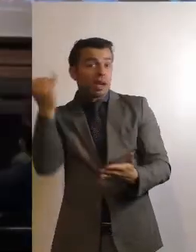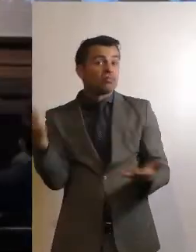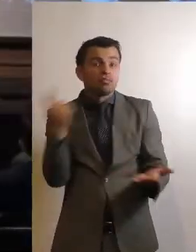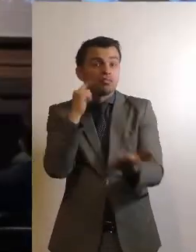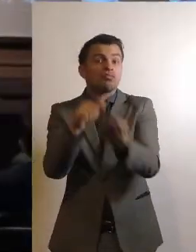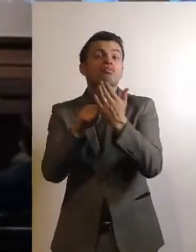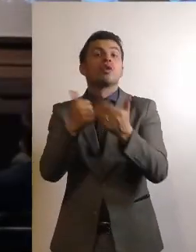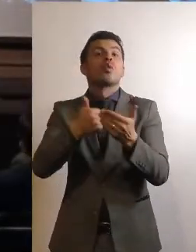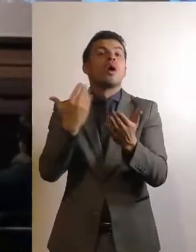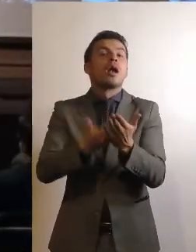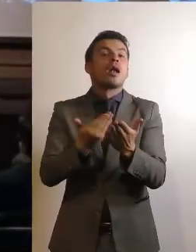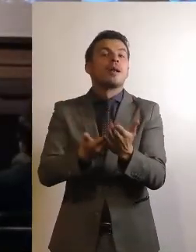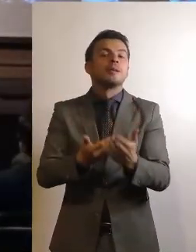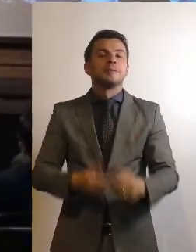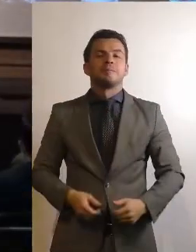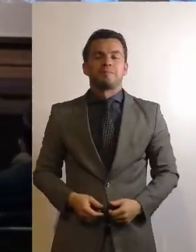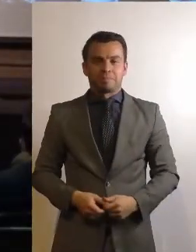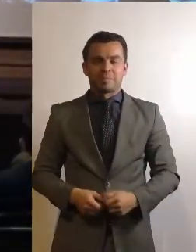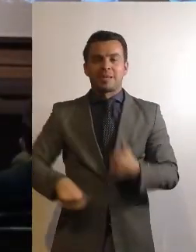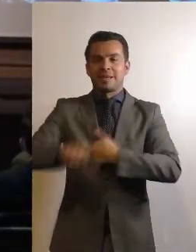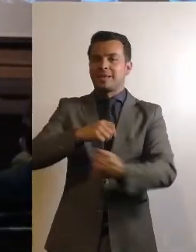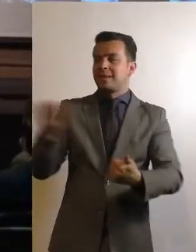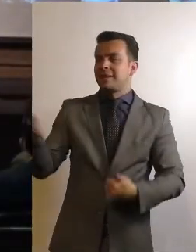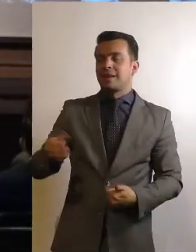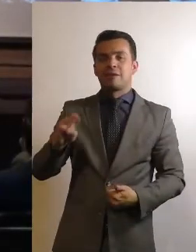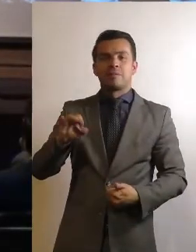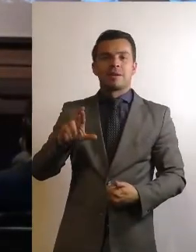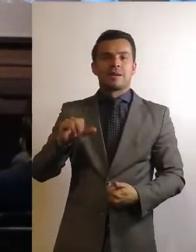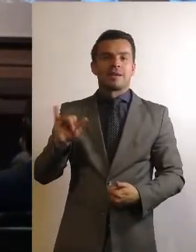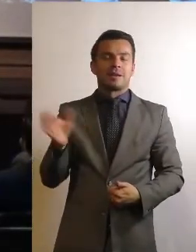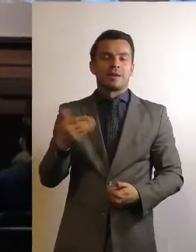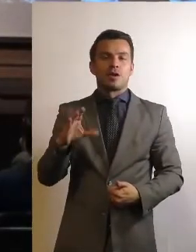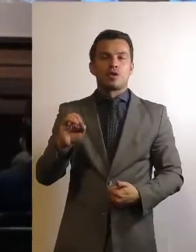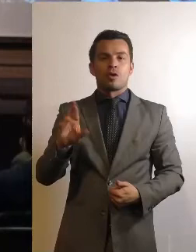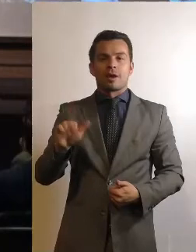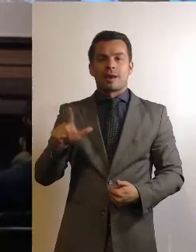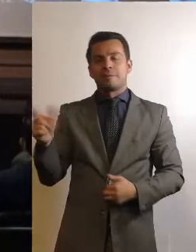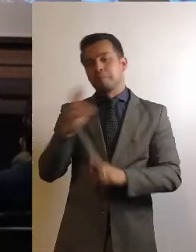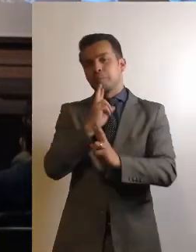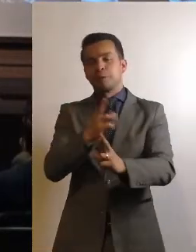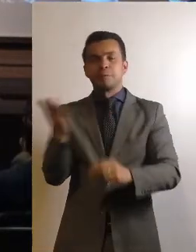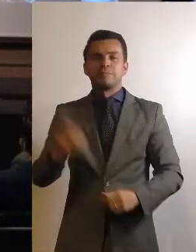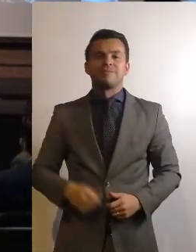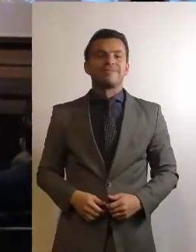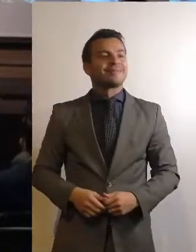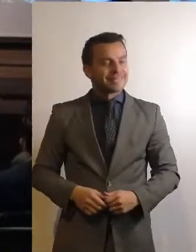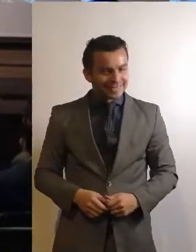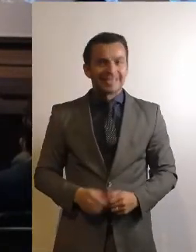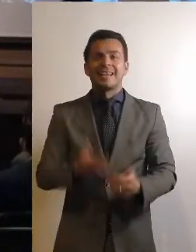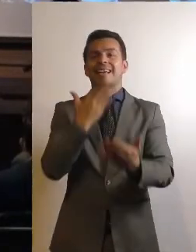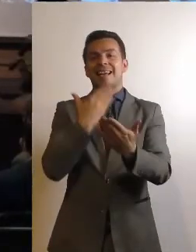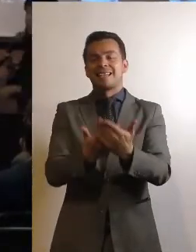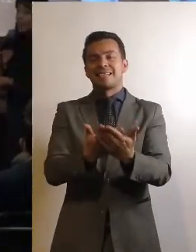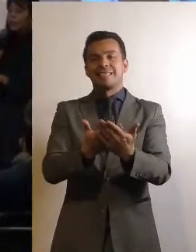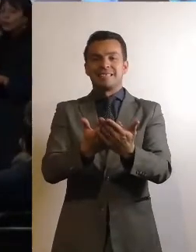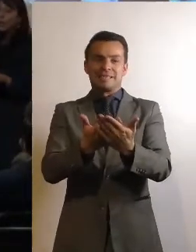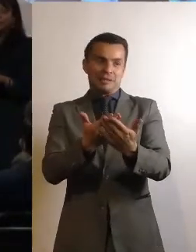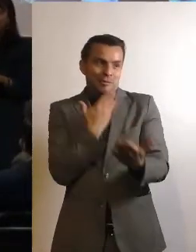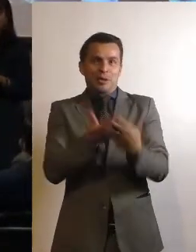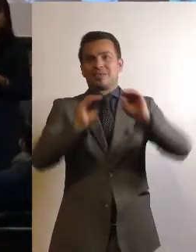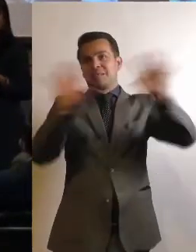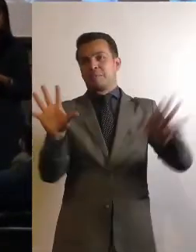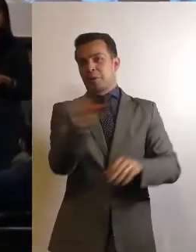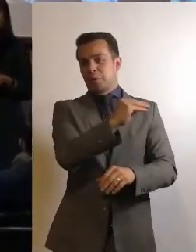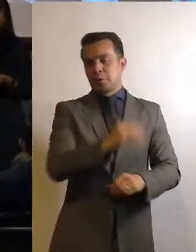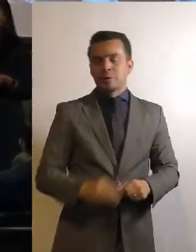Invitamos a María Claudia Coral, coordinadora de Relaciones Internacionales, a dar respuesta a esta pregunta. Muchas gracias, buenos días para todos. Durante